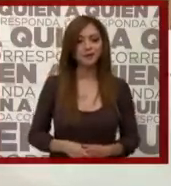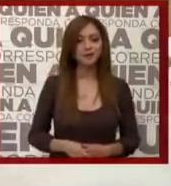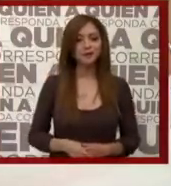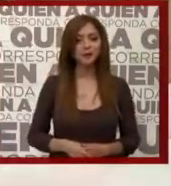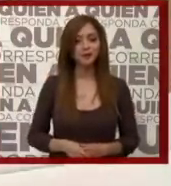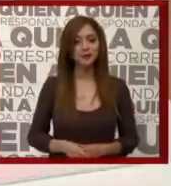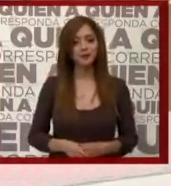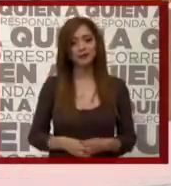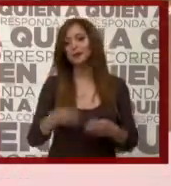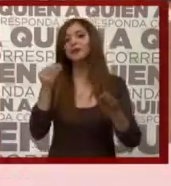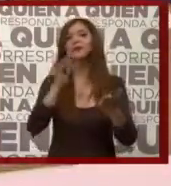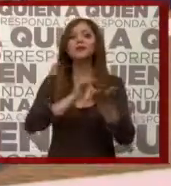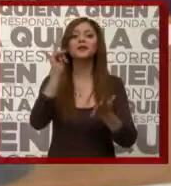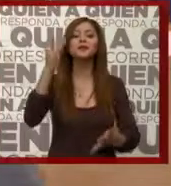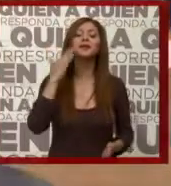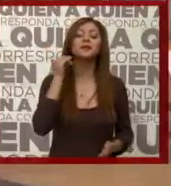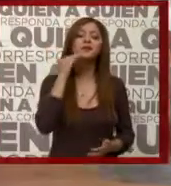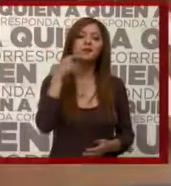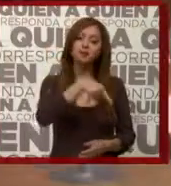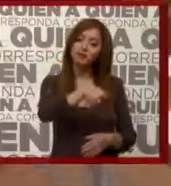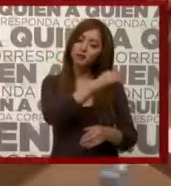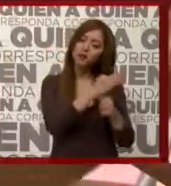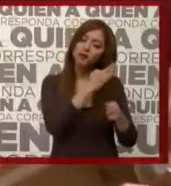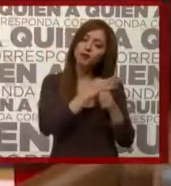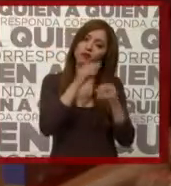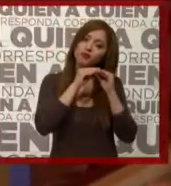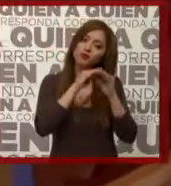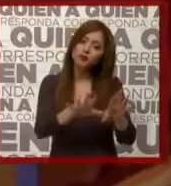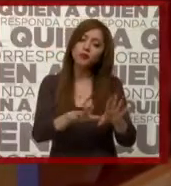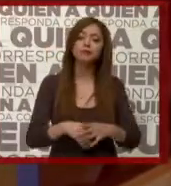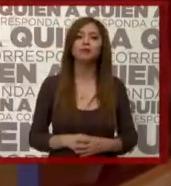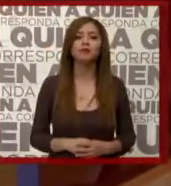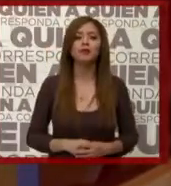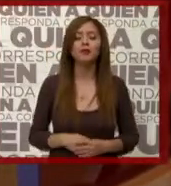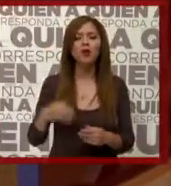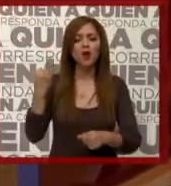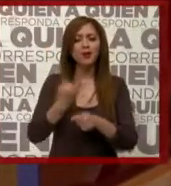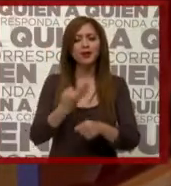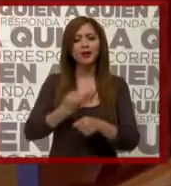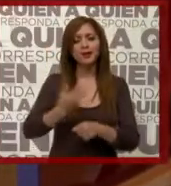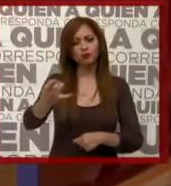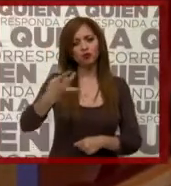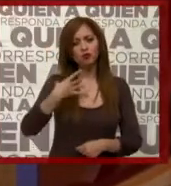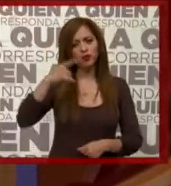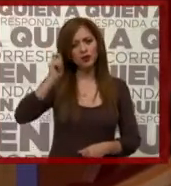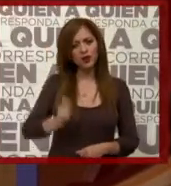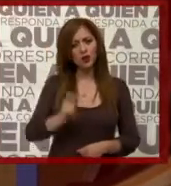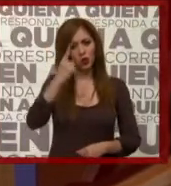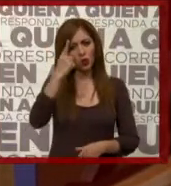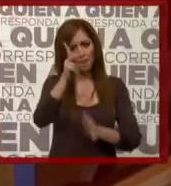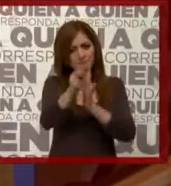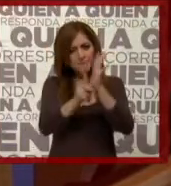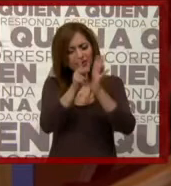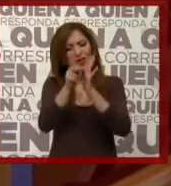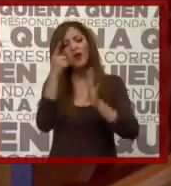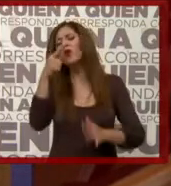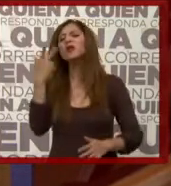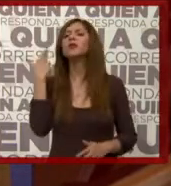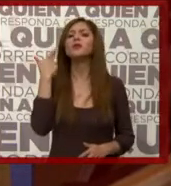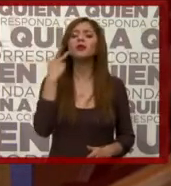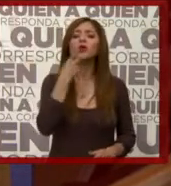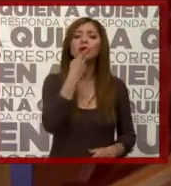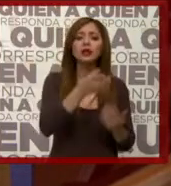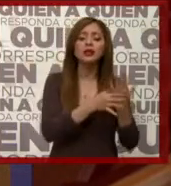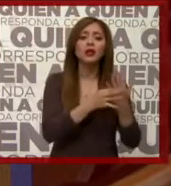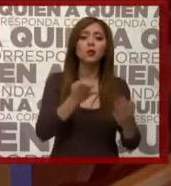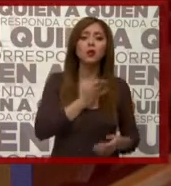5166-2313. Y gracias, muy amables. Gracias por sus comentarios y ahí vamos. A ver, me está llegando este video. No puedo escucharlo aquí el video. Dice, buenos